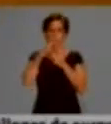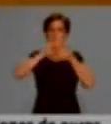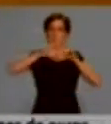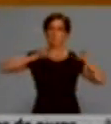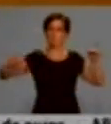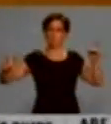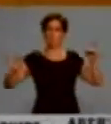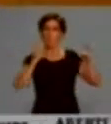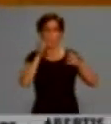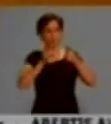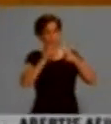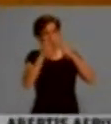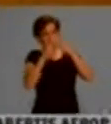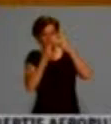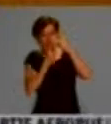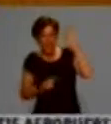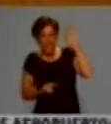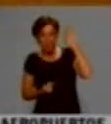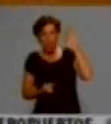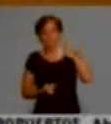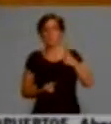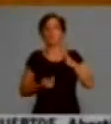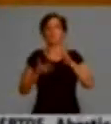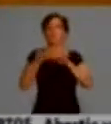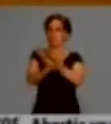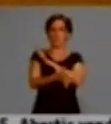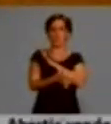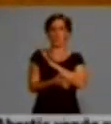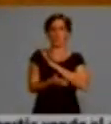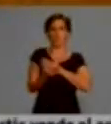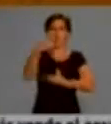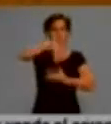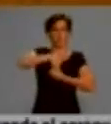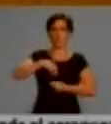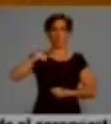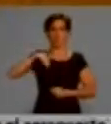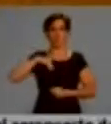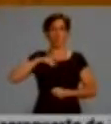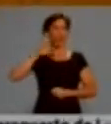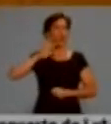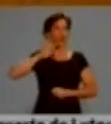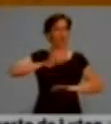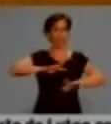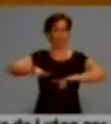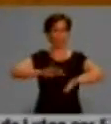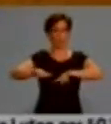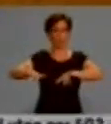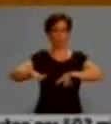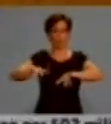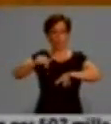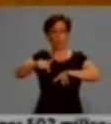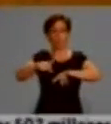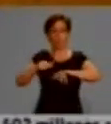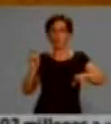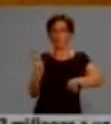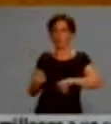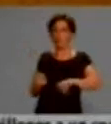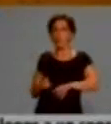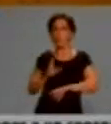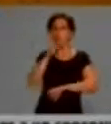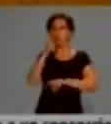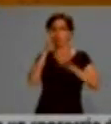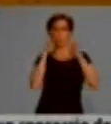económica, corrupción y deterioro democrático son 3 caras de la misma moneda. La corrupción, señor Rajoy, es hija de un